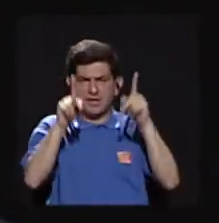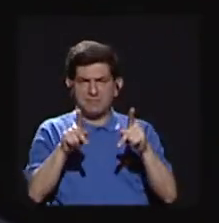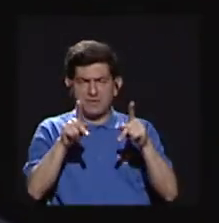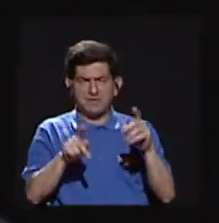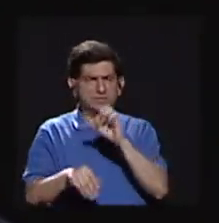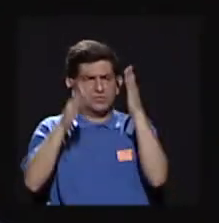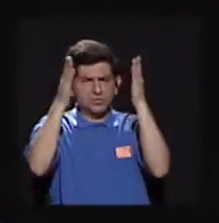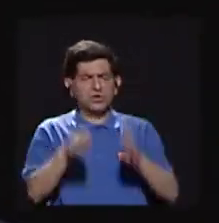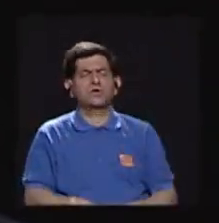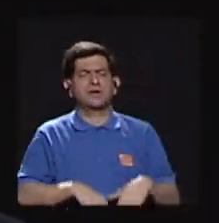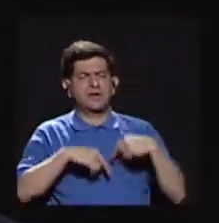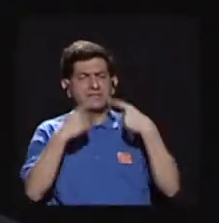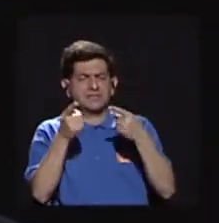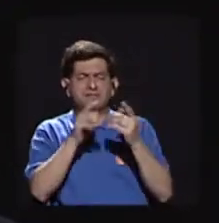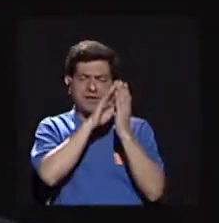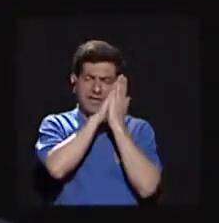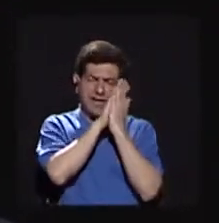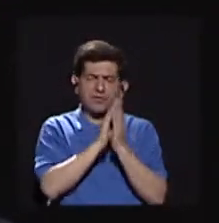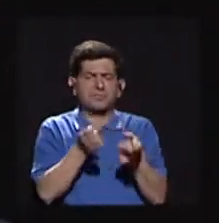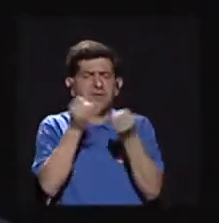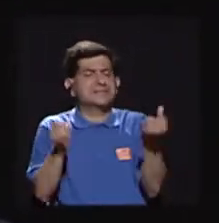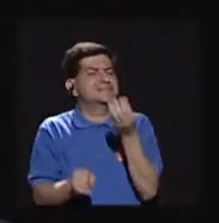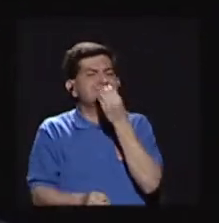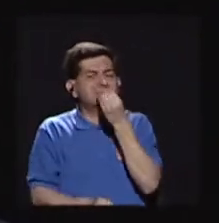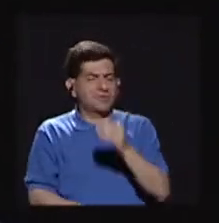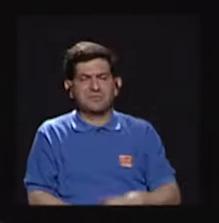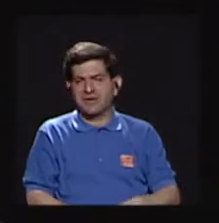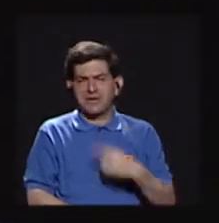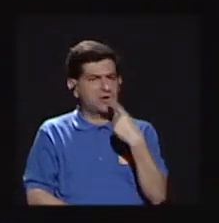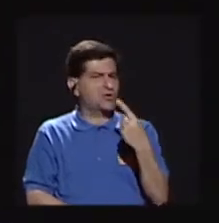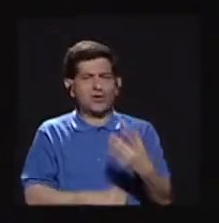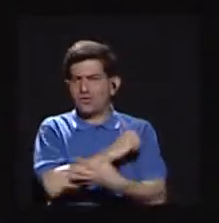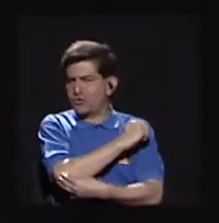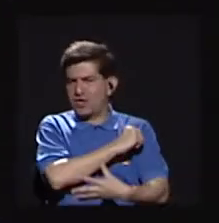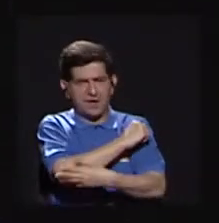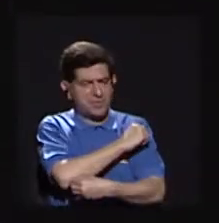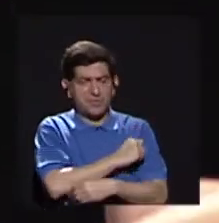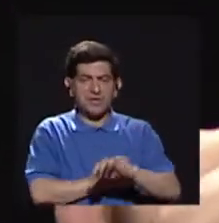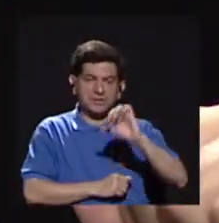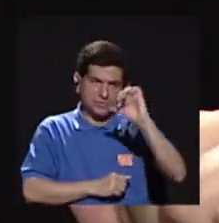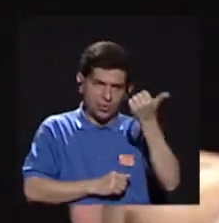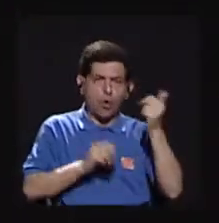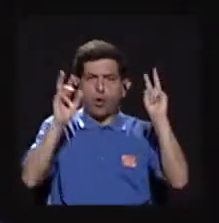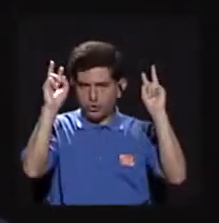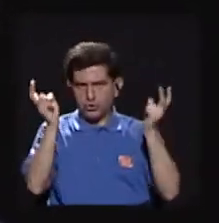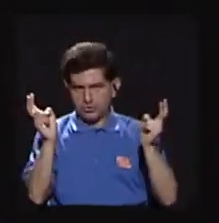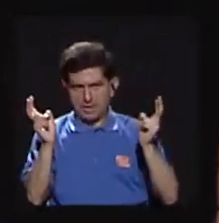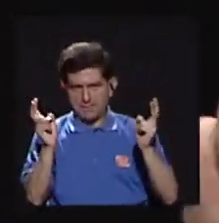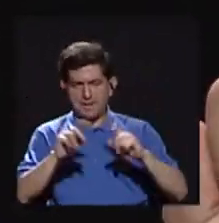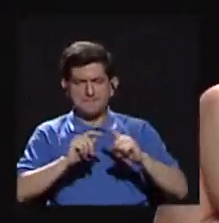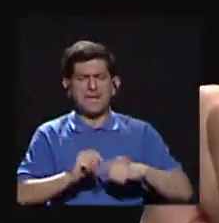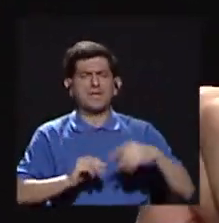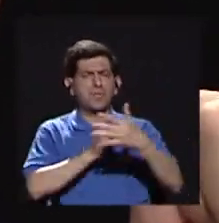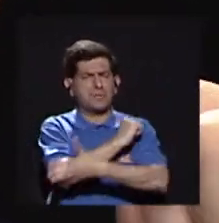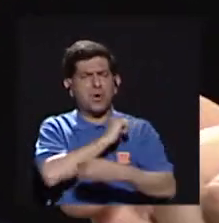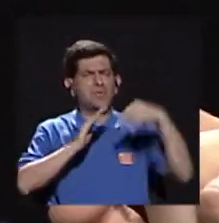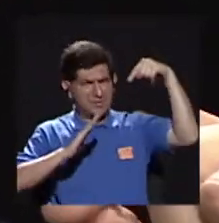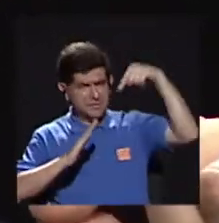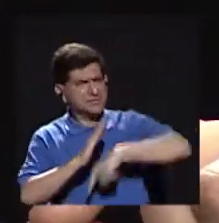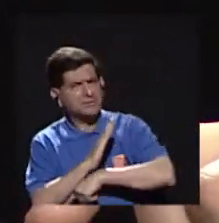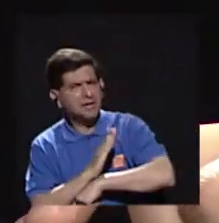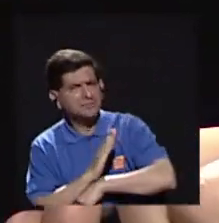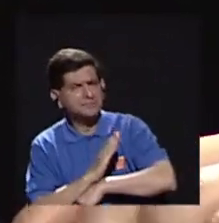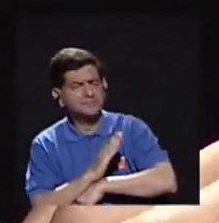que se vayan a la cama con hambre no estoy hablando de pobreza que es eso también es otro tema para sacar de la pobreza extrema